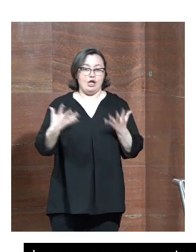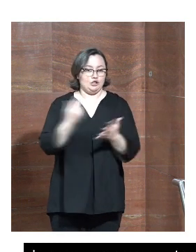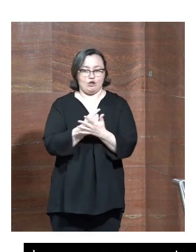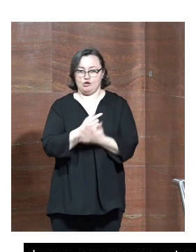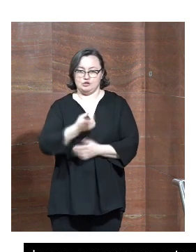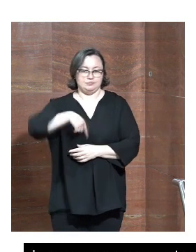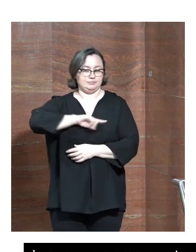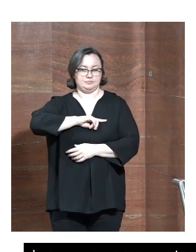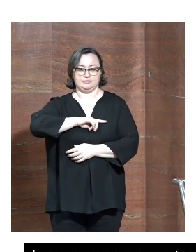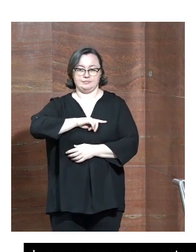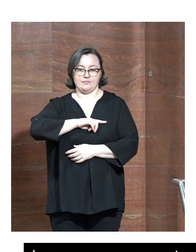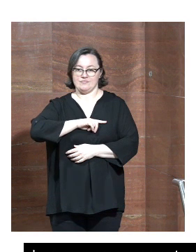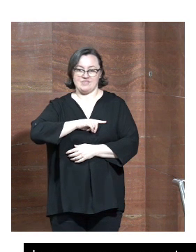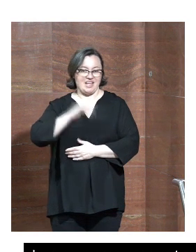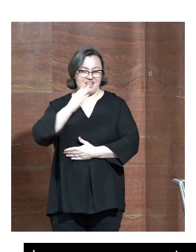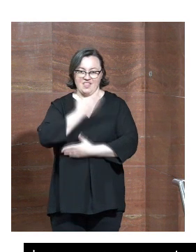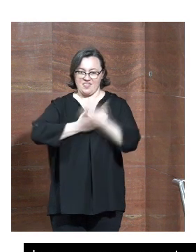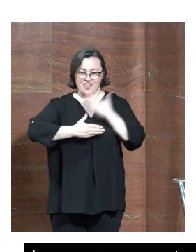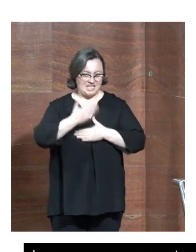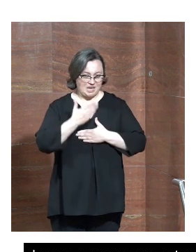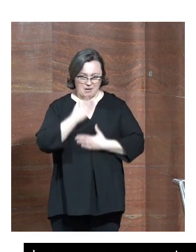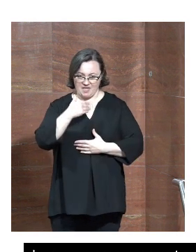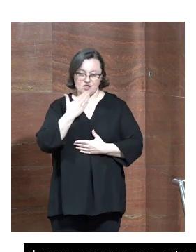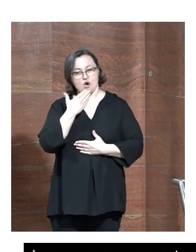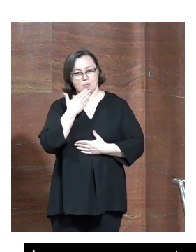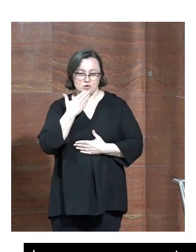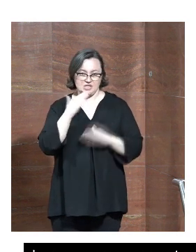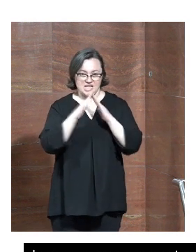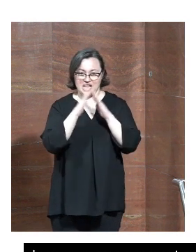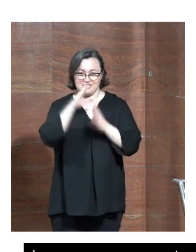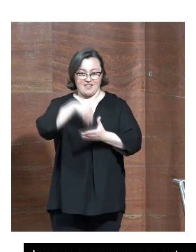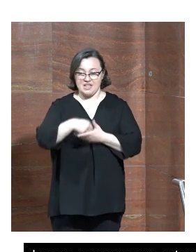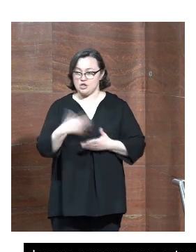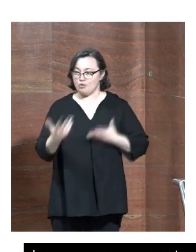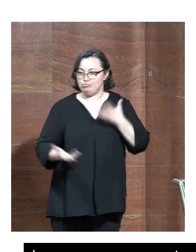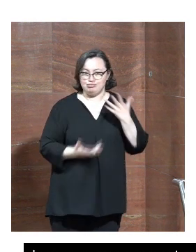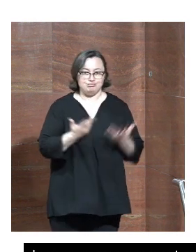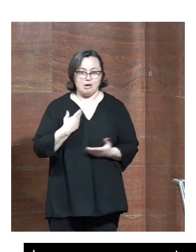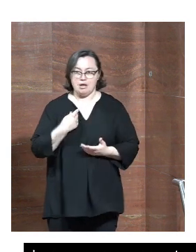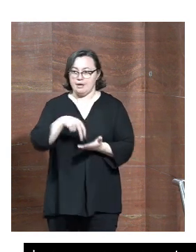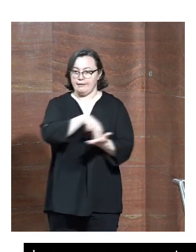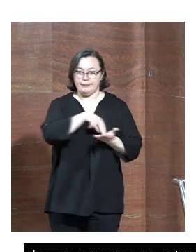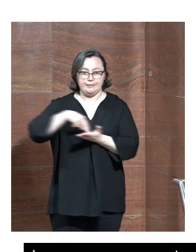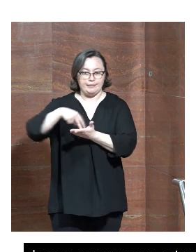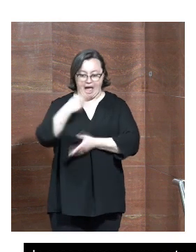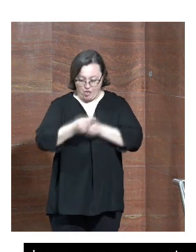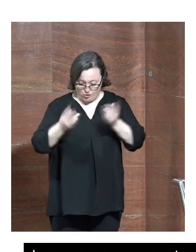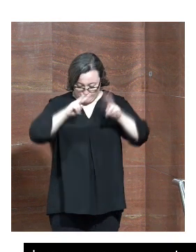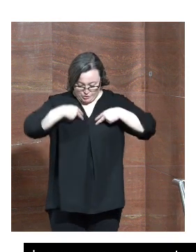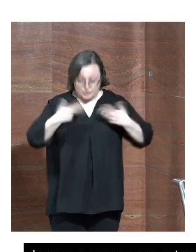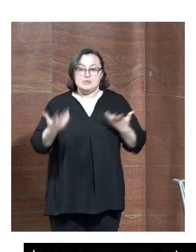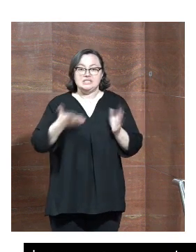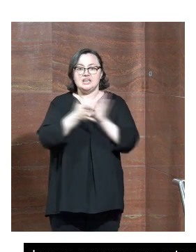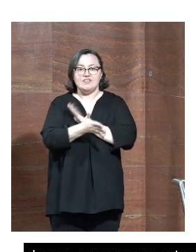sido unos discapacitados en pandemia, todos en nuestra casa o en Filomena sin poder hacer nada. O sea que realmente donde se demuestra lo que